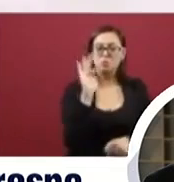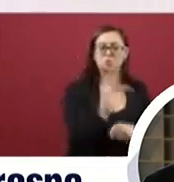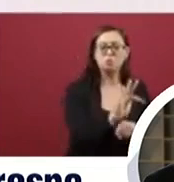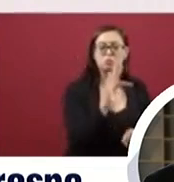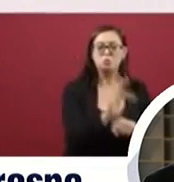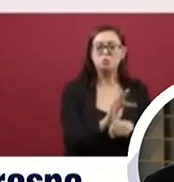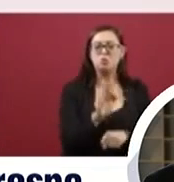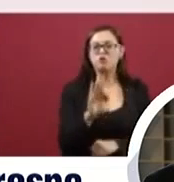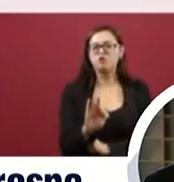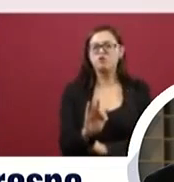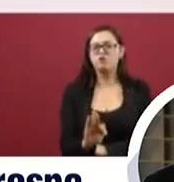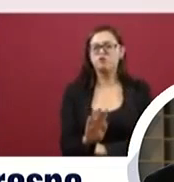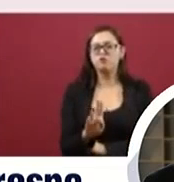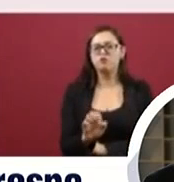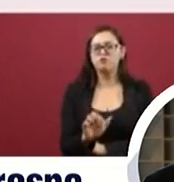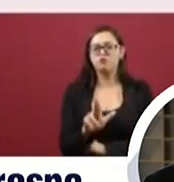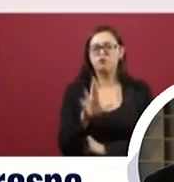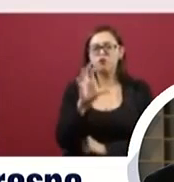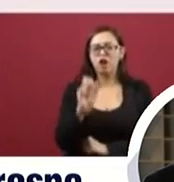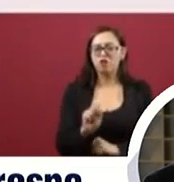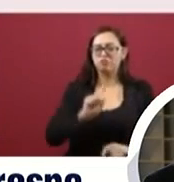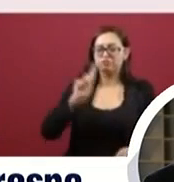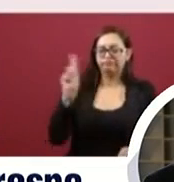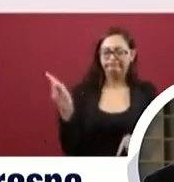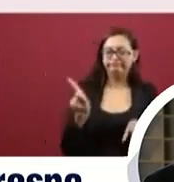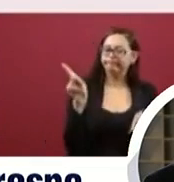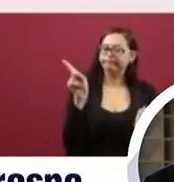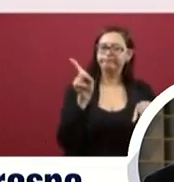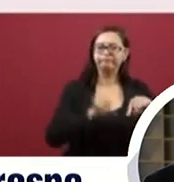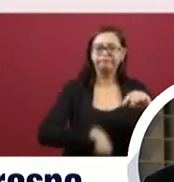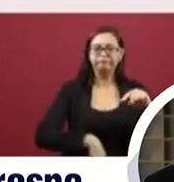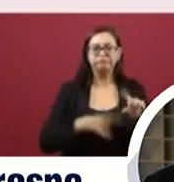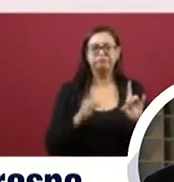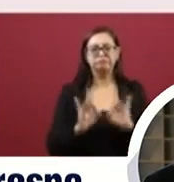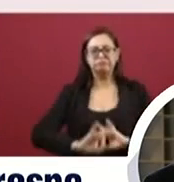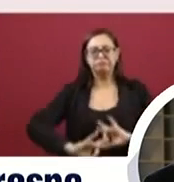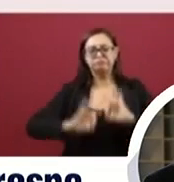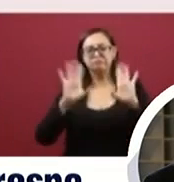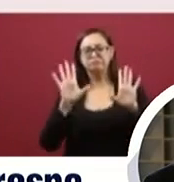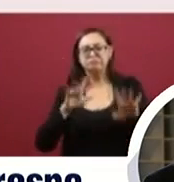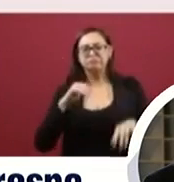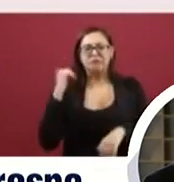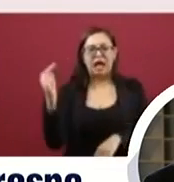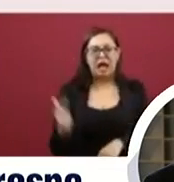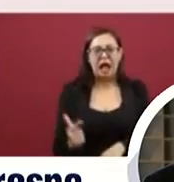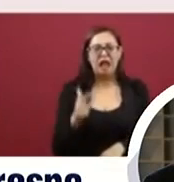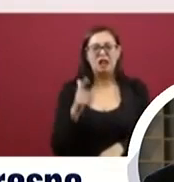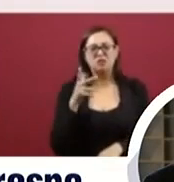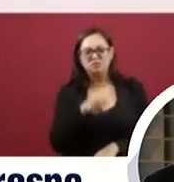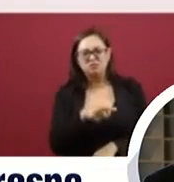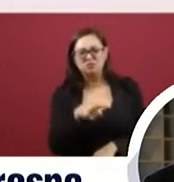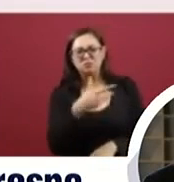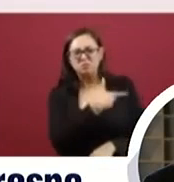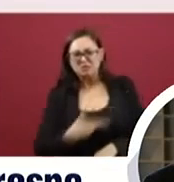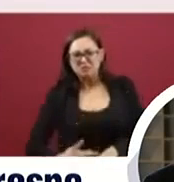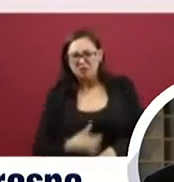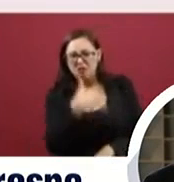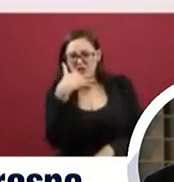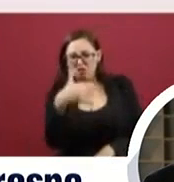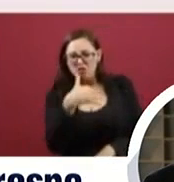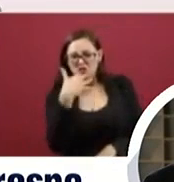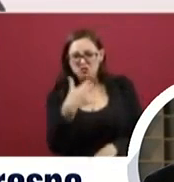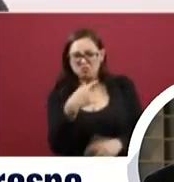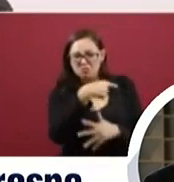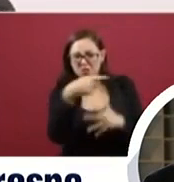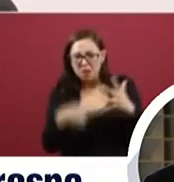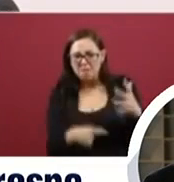la violencia se incrementa o se mantiene igual, pues querrá decir que tu estrategia no funcionó. Ojalá que sí funcione, por supuesto, pero